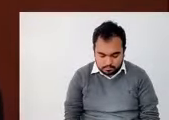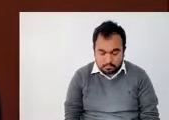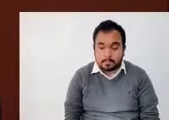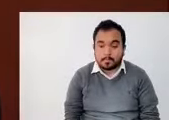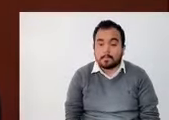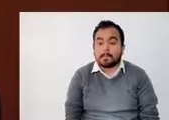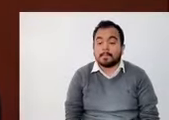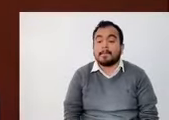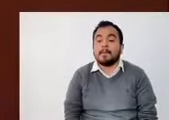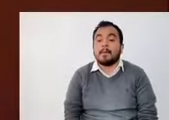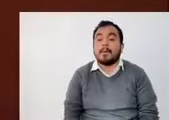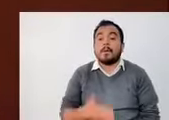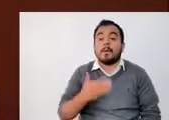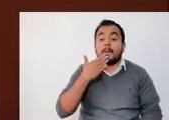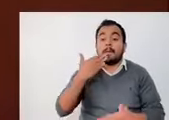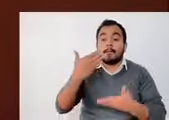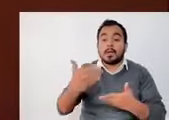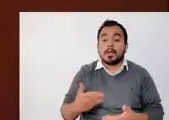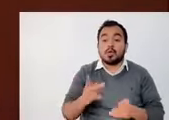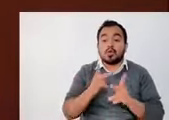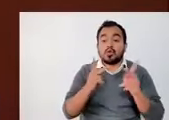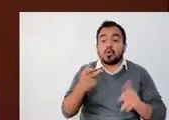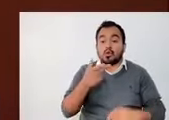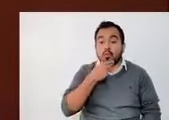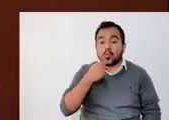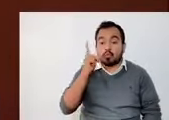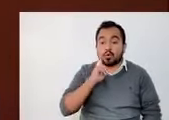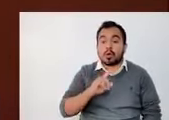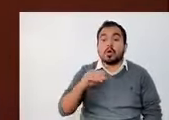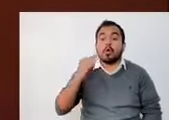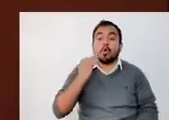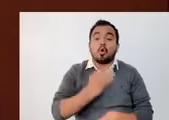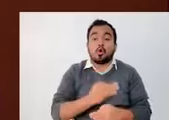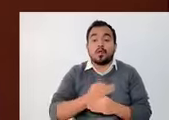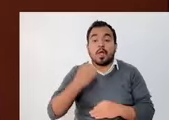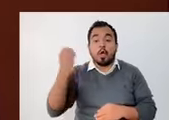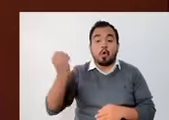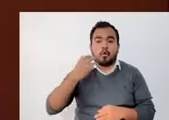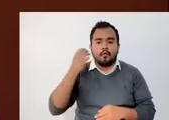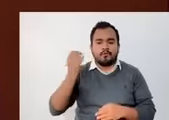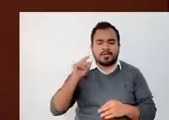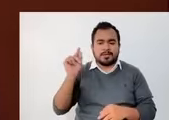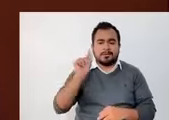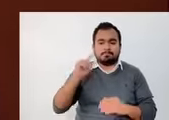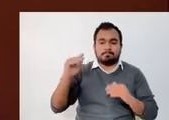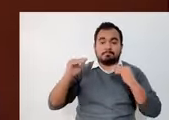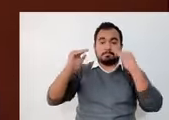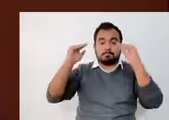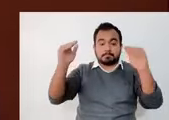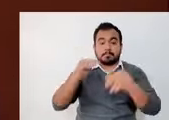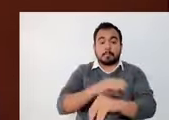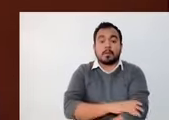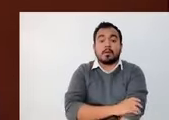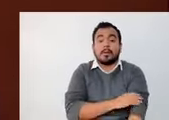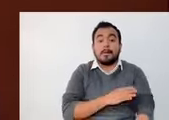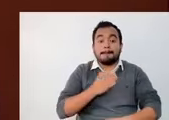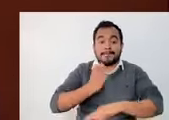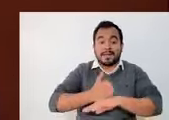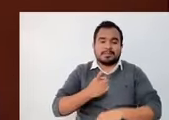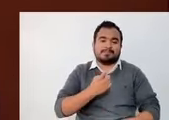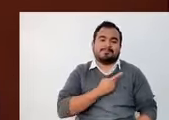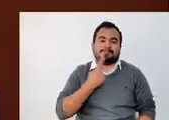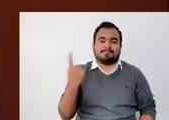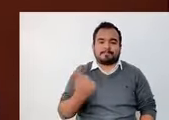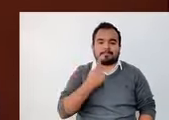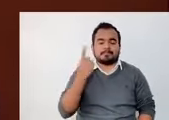Bienvenidas todas y todos. Estamos en la conferencia magistral La soledad del penalista, la justificación de la